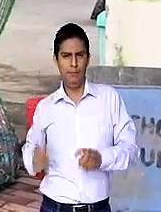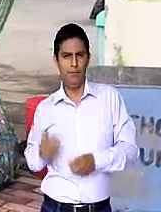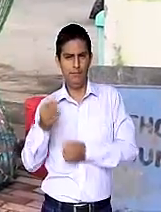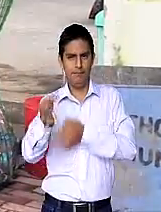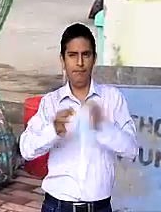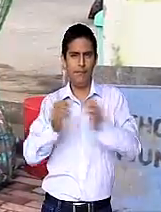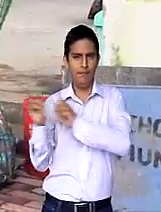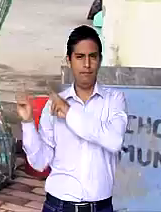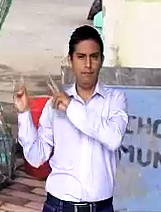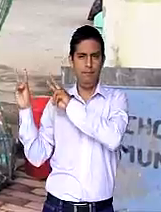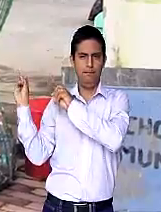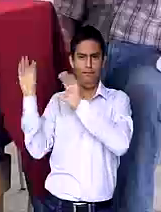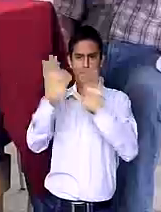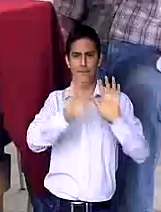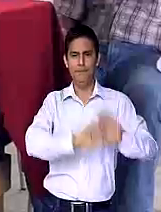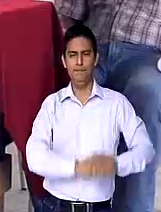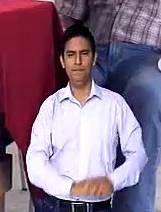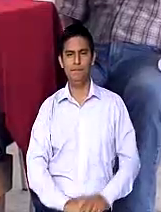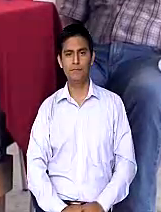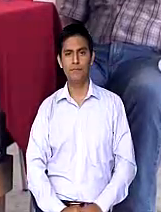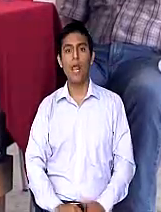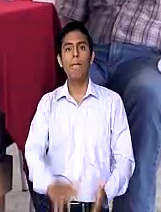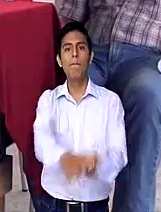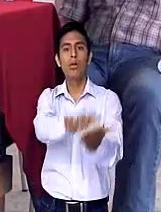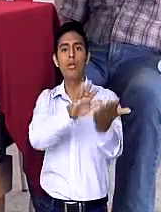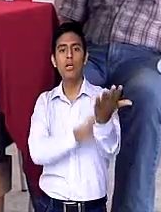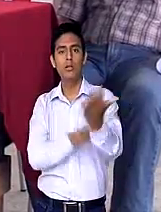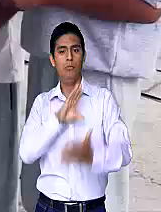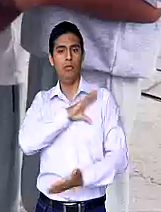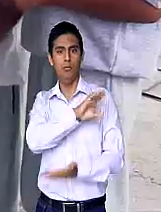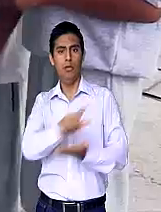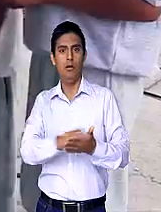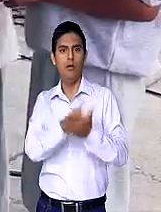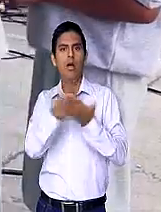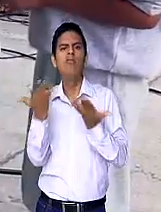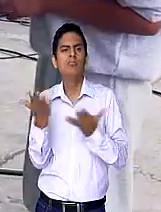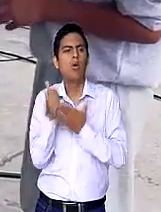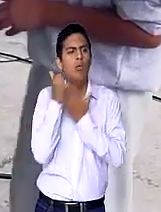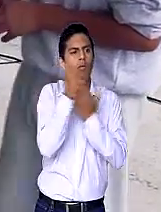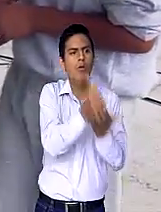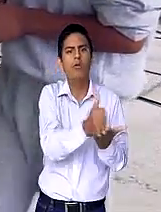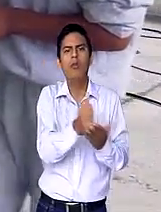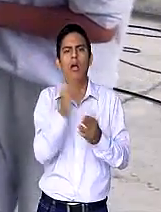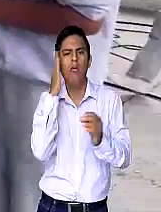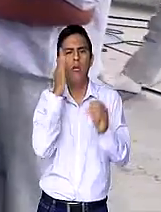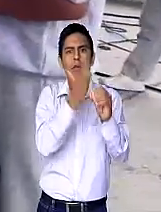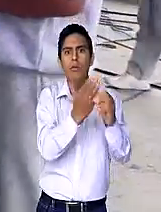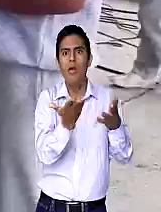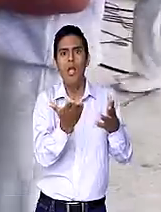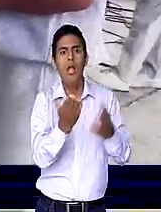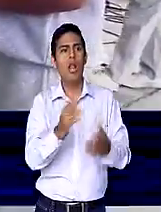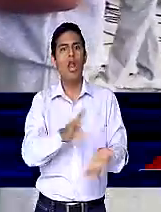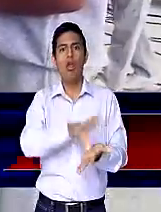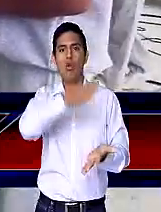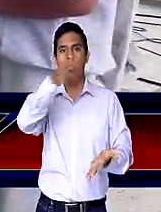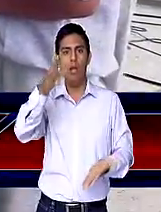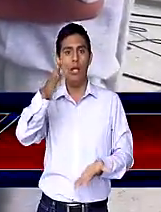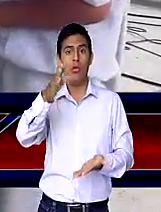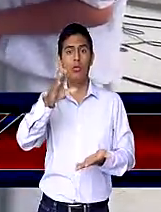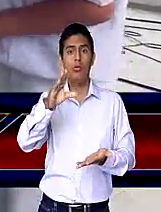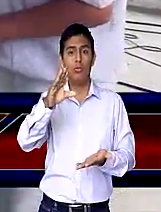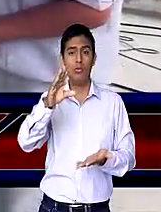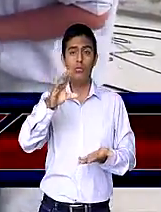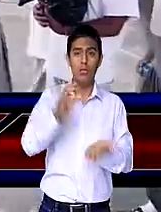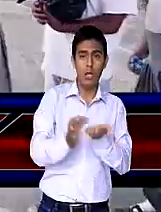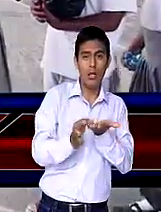siguiente informe. Veamos a continuación. El proyecto que impulsa la municipalidad busca incentivar en los estudiantes de la unidad educativa Sebastián